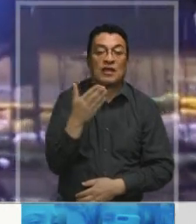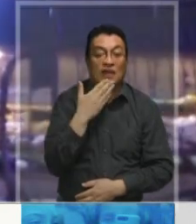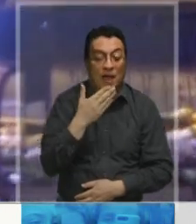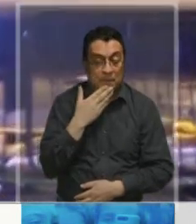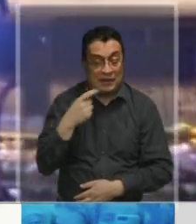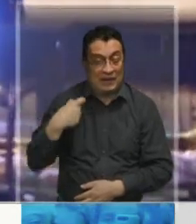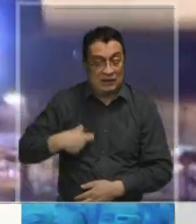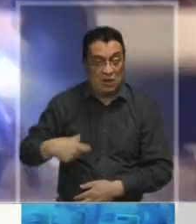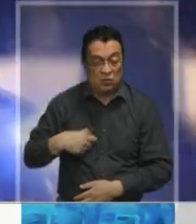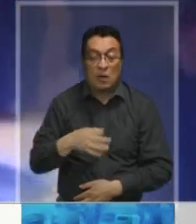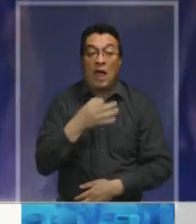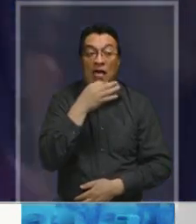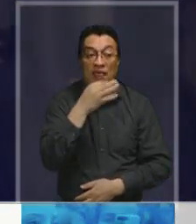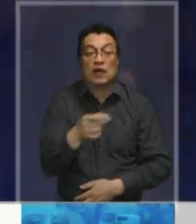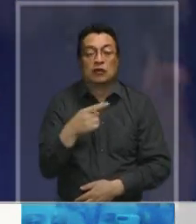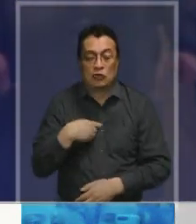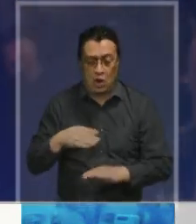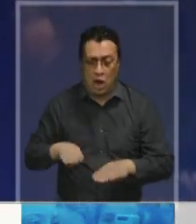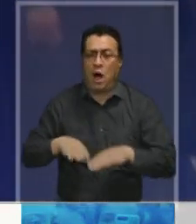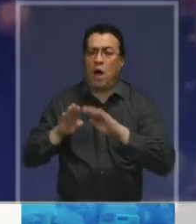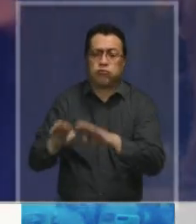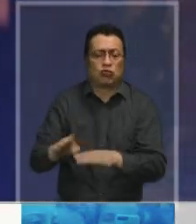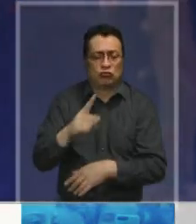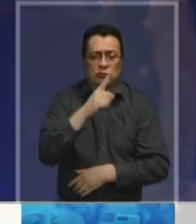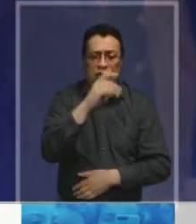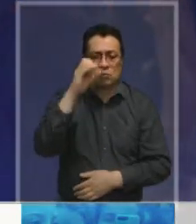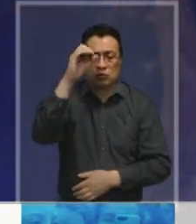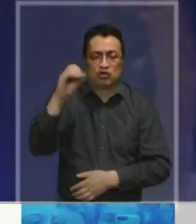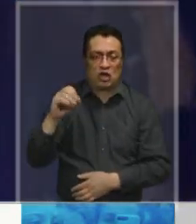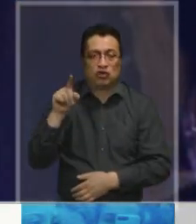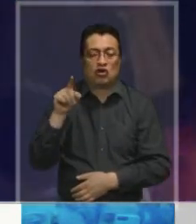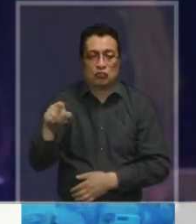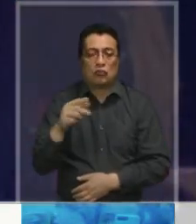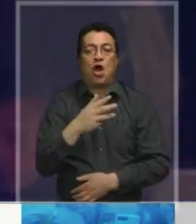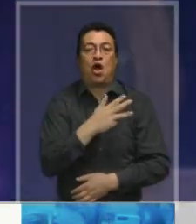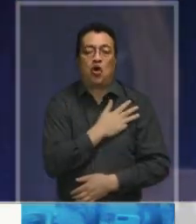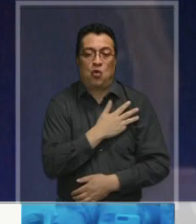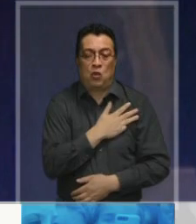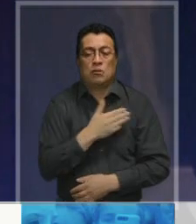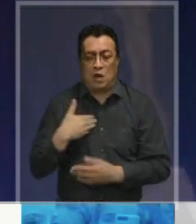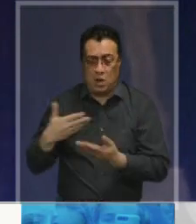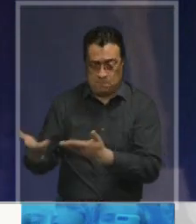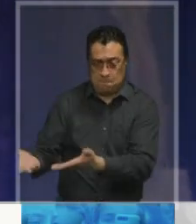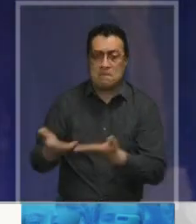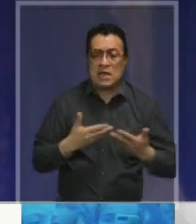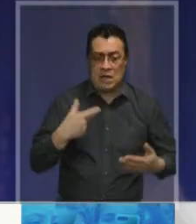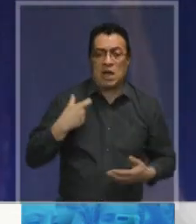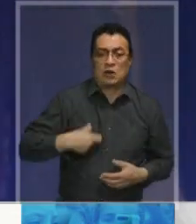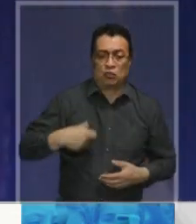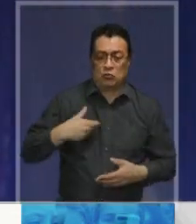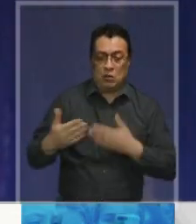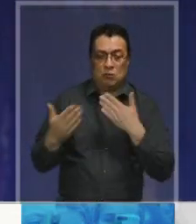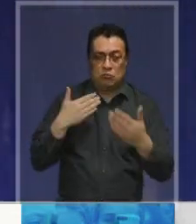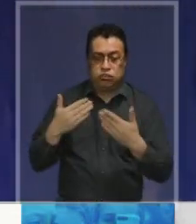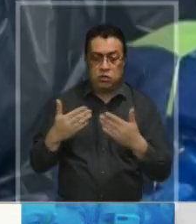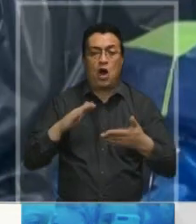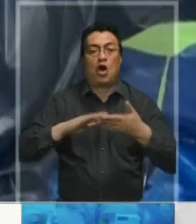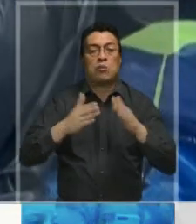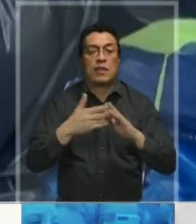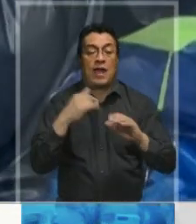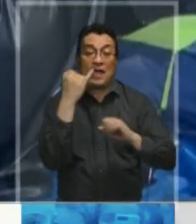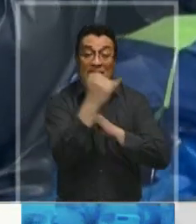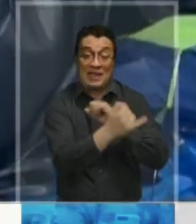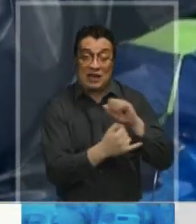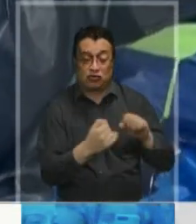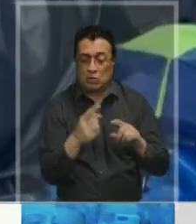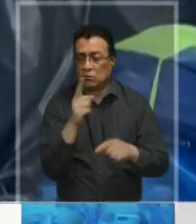creo citar lo textual, tiene su apoyo inquebrantable, Lula da Silva, y lo invitó incluso a Estados Unidos. La verdad es que la comunidad internacional